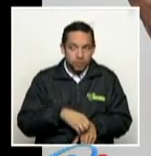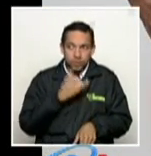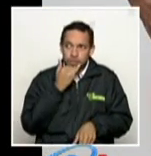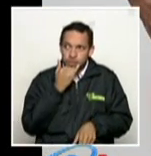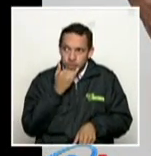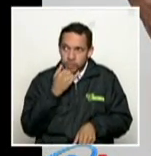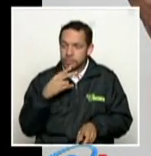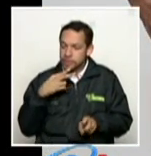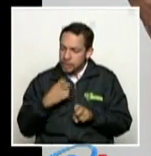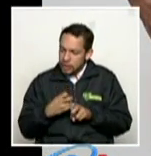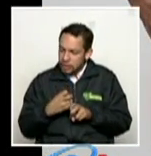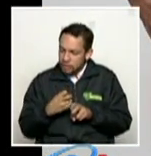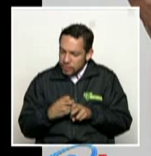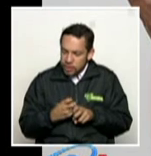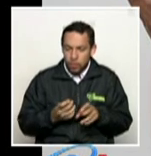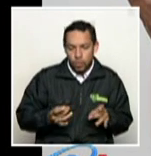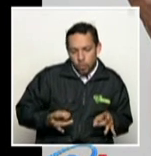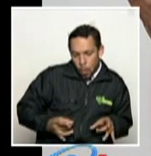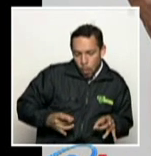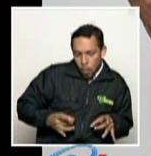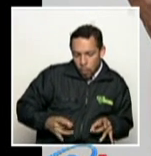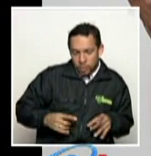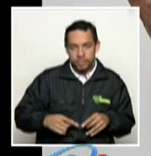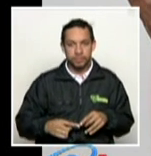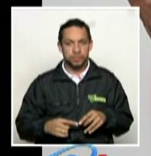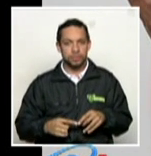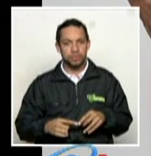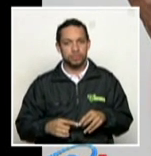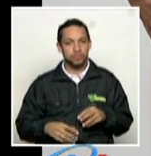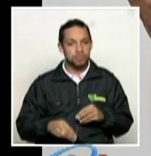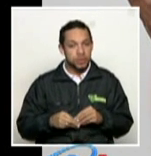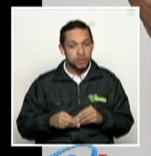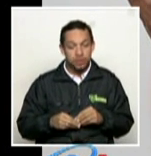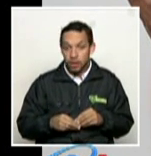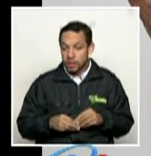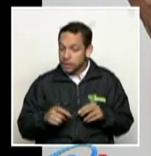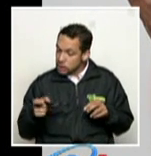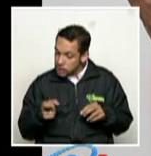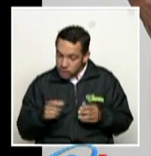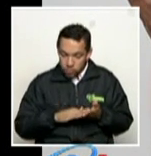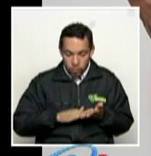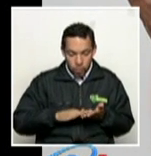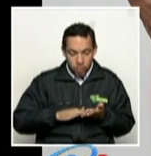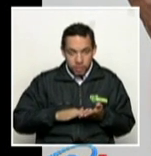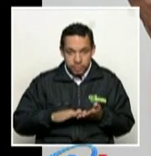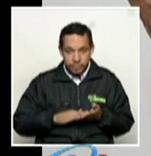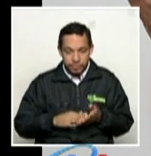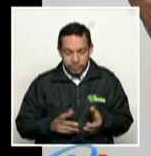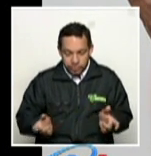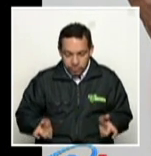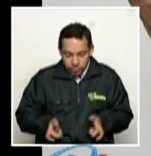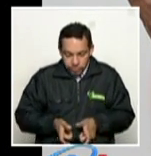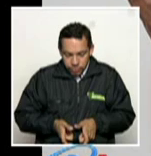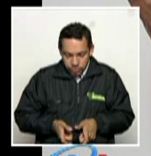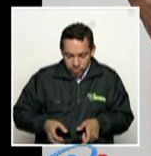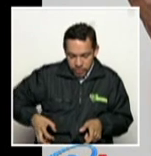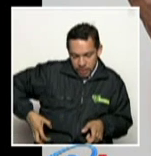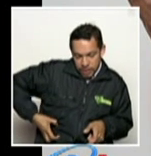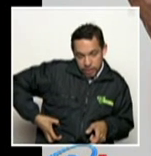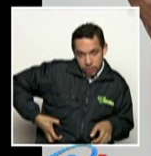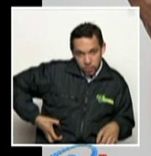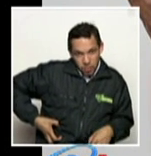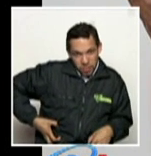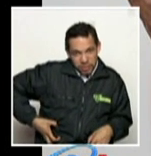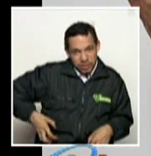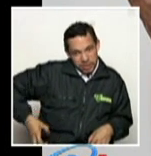orina. El tema está es que si no se hace un tratamiento adecuado, afecta al riñón. Entonces uno tiene